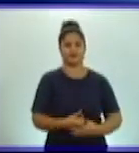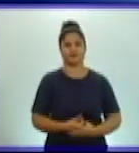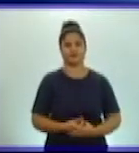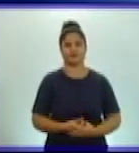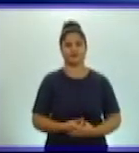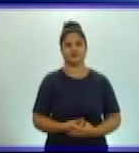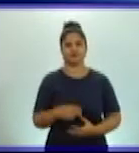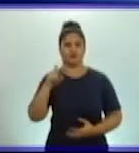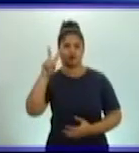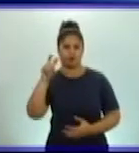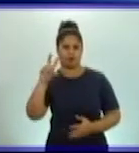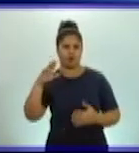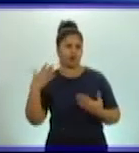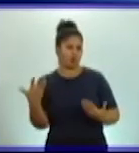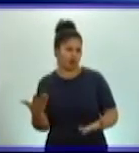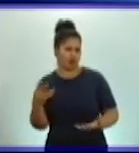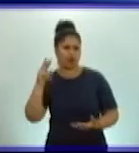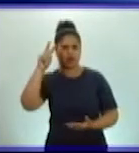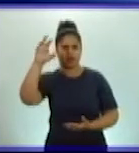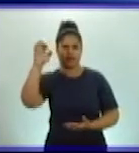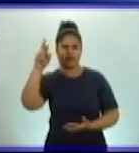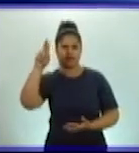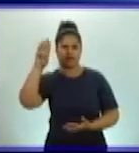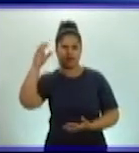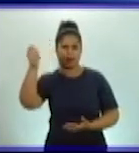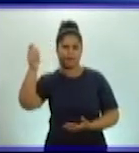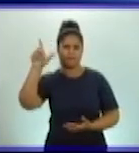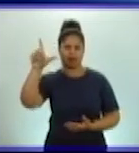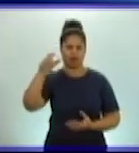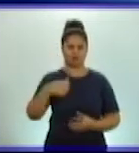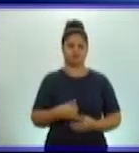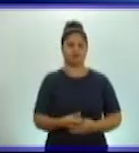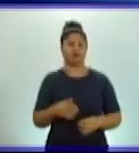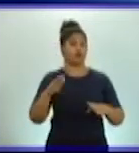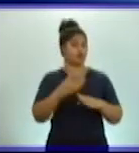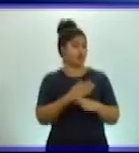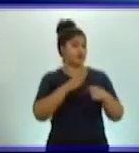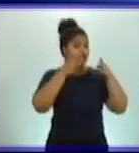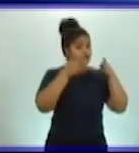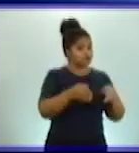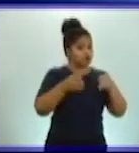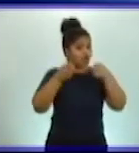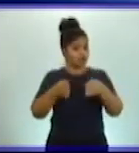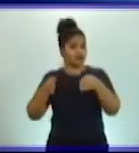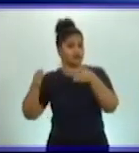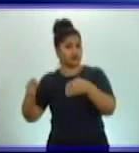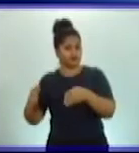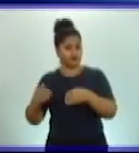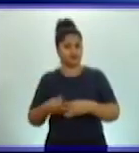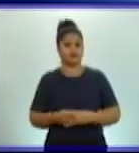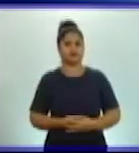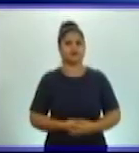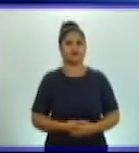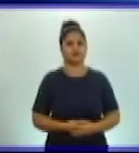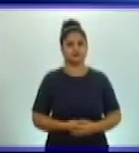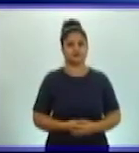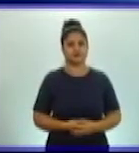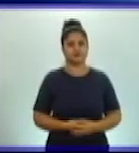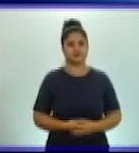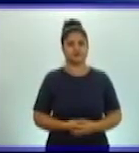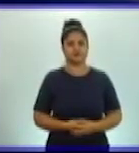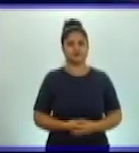vamos a ver la última, abrimos, que viene de abrir y por supuesto no hay cambio de ningún tipo y tenemos también una forma verbal